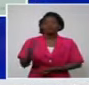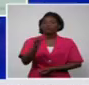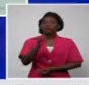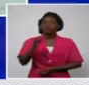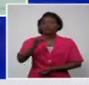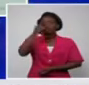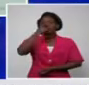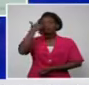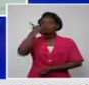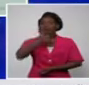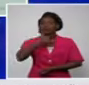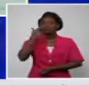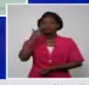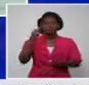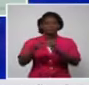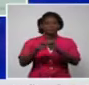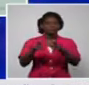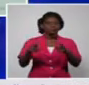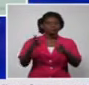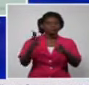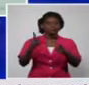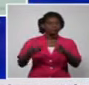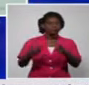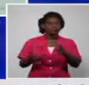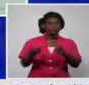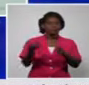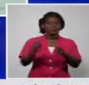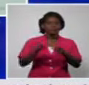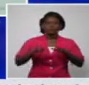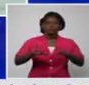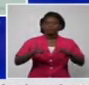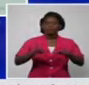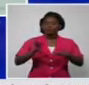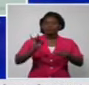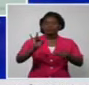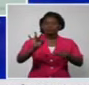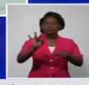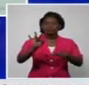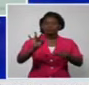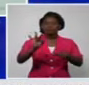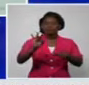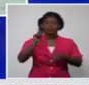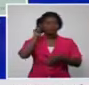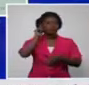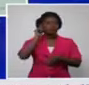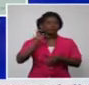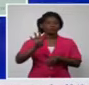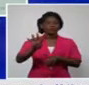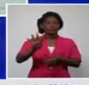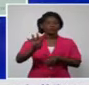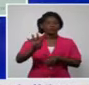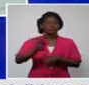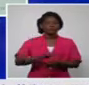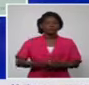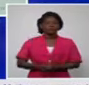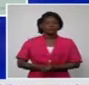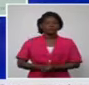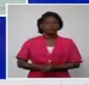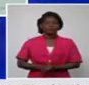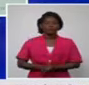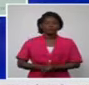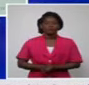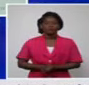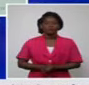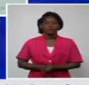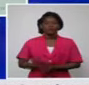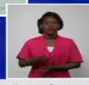con el mayor número, 10, Morón con 8, Florencia con 4, Ciro Redondo y Chambas con 2,